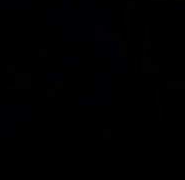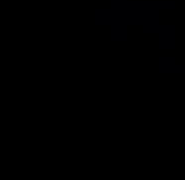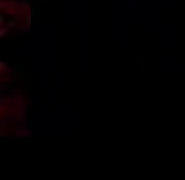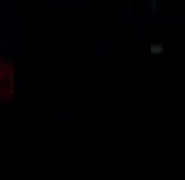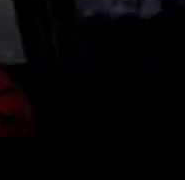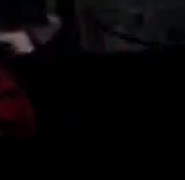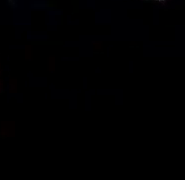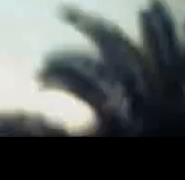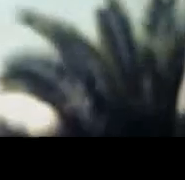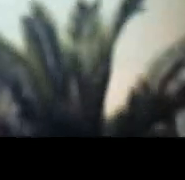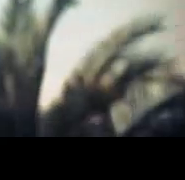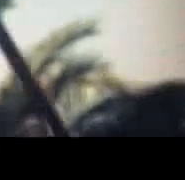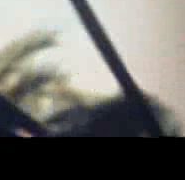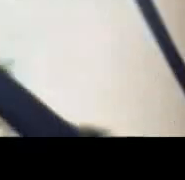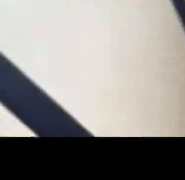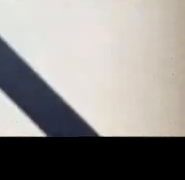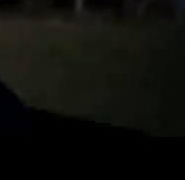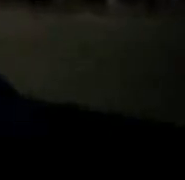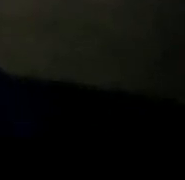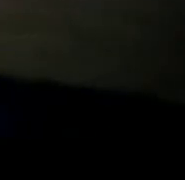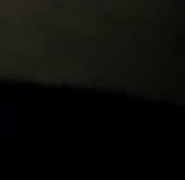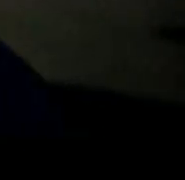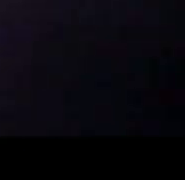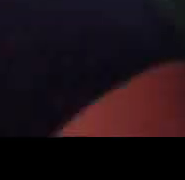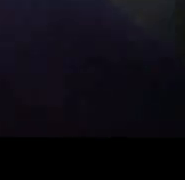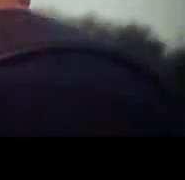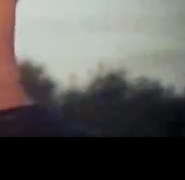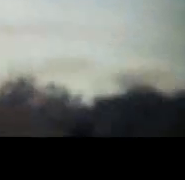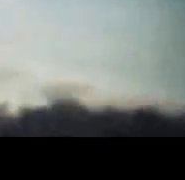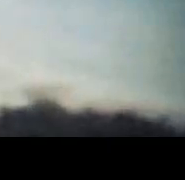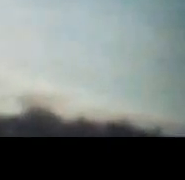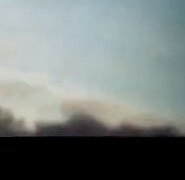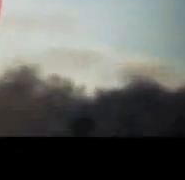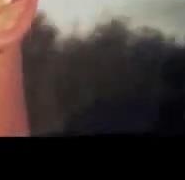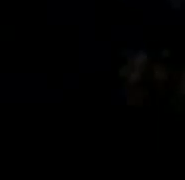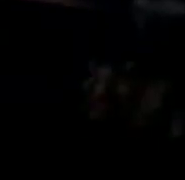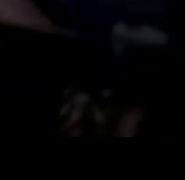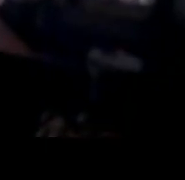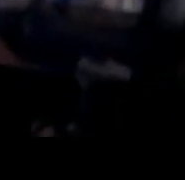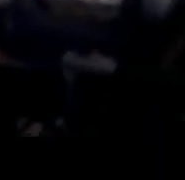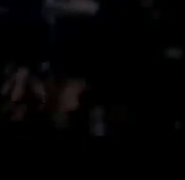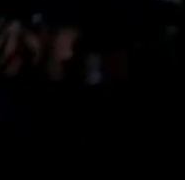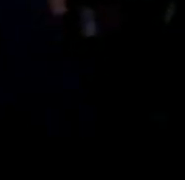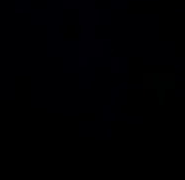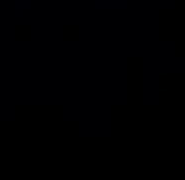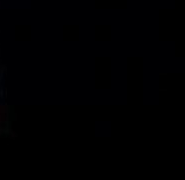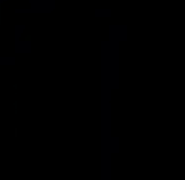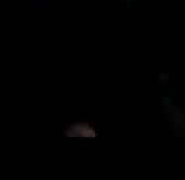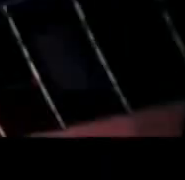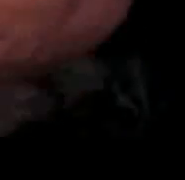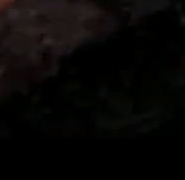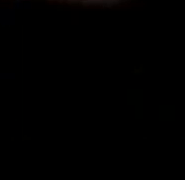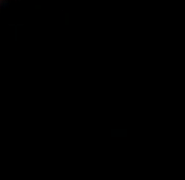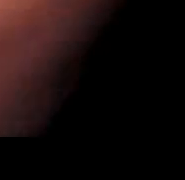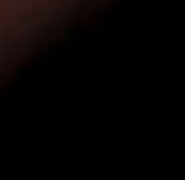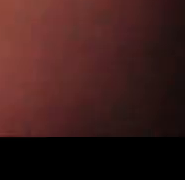De arriba para abajo vas a laburar, sin pensar en vos, sin reaccionar, no te sentís usado